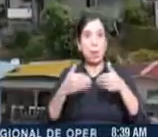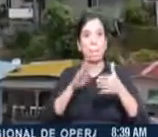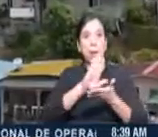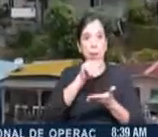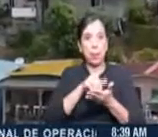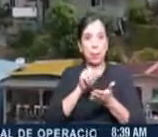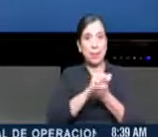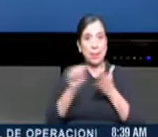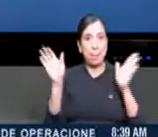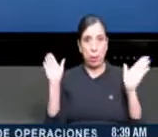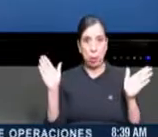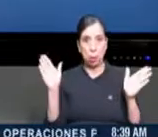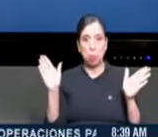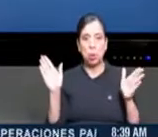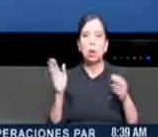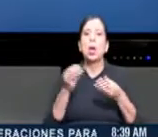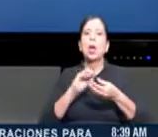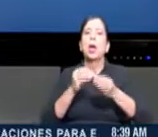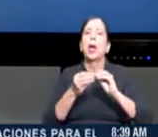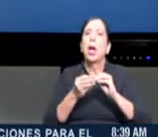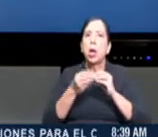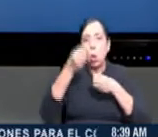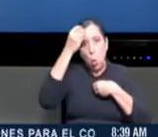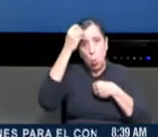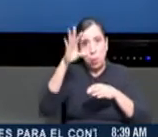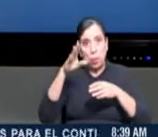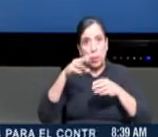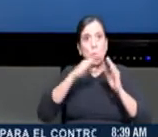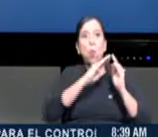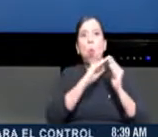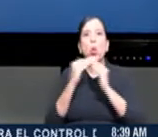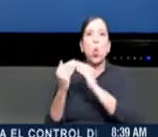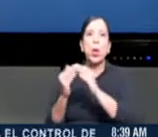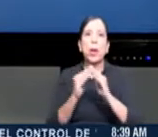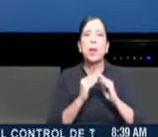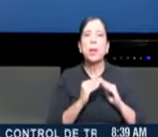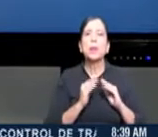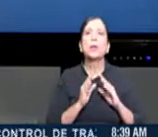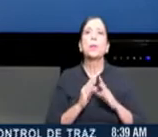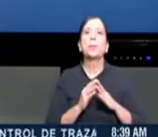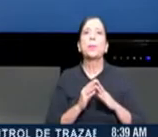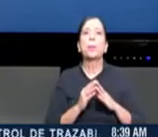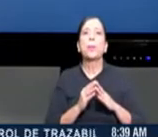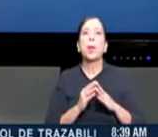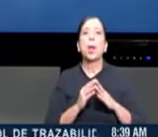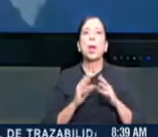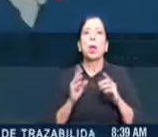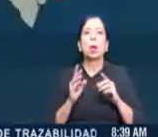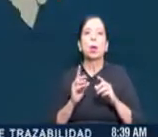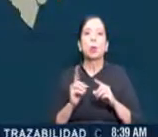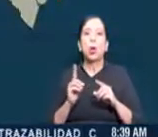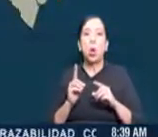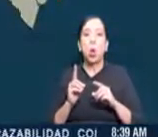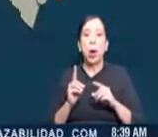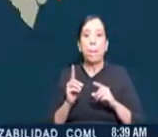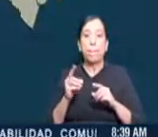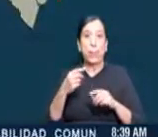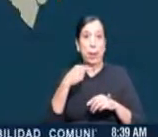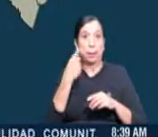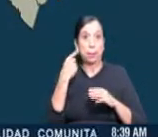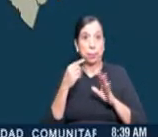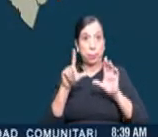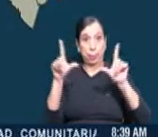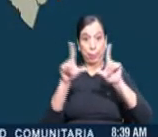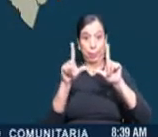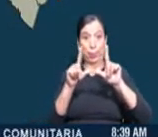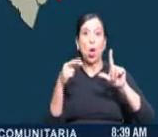San Miguelito. El número de casos por corregimientos, en donde el rojo es